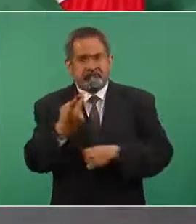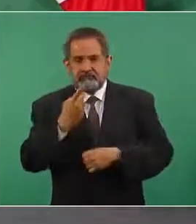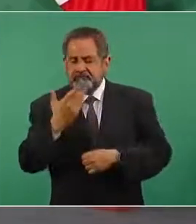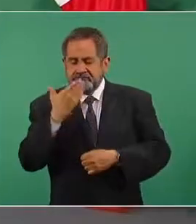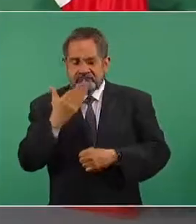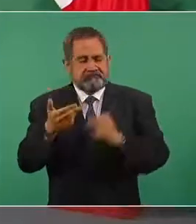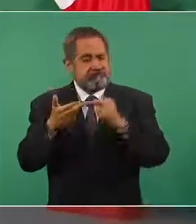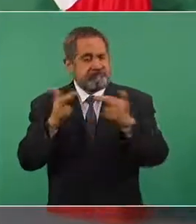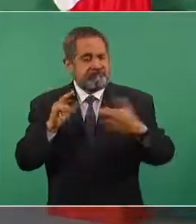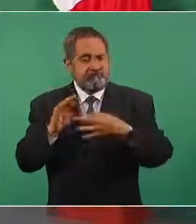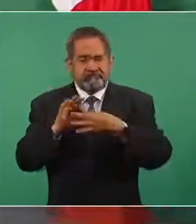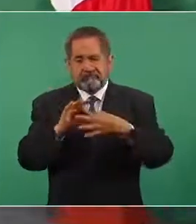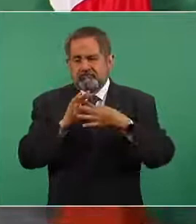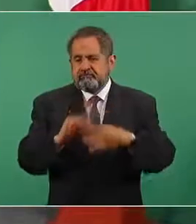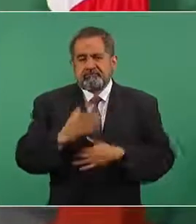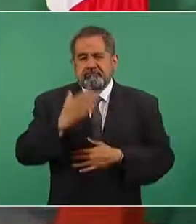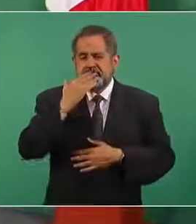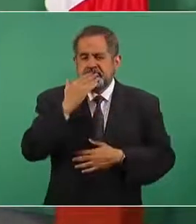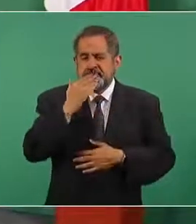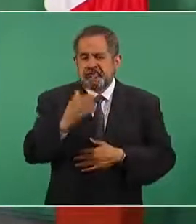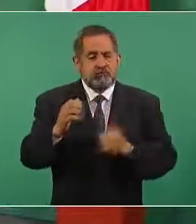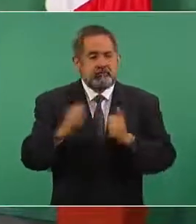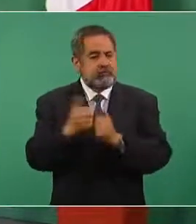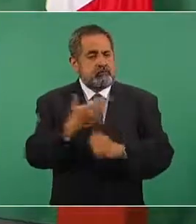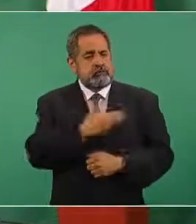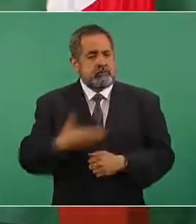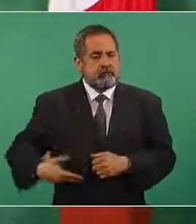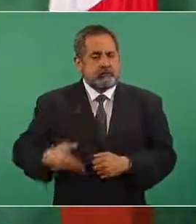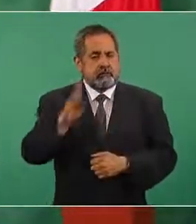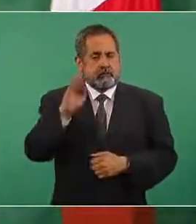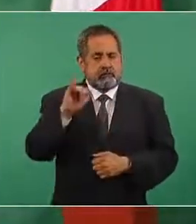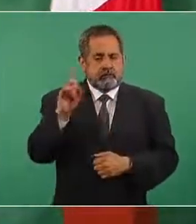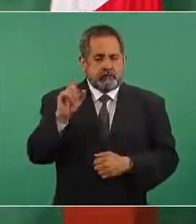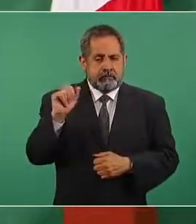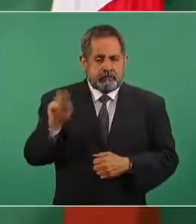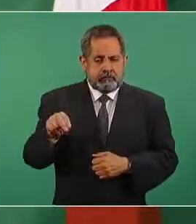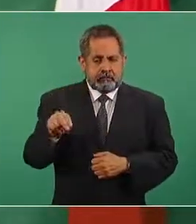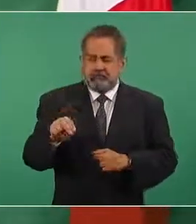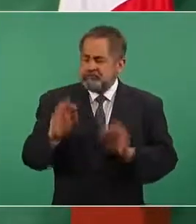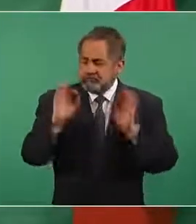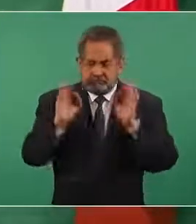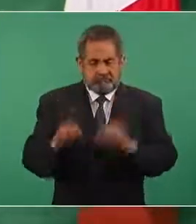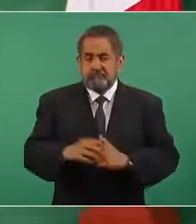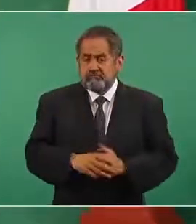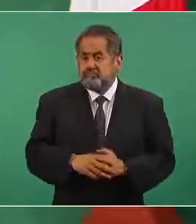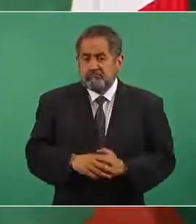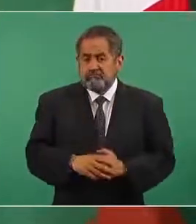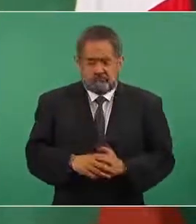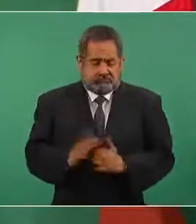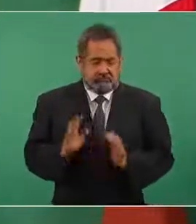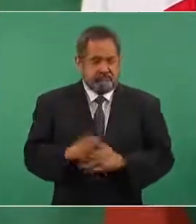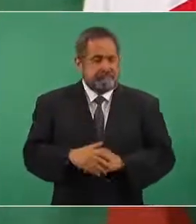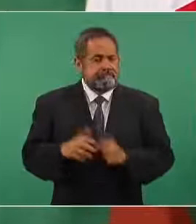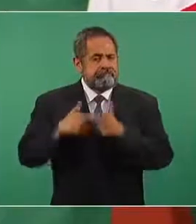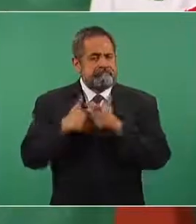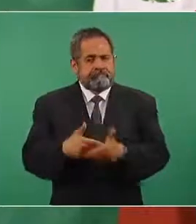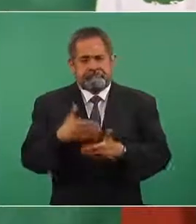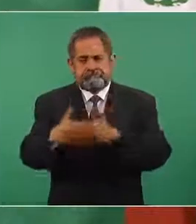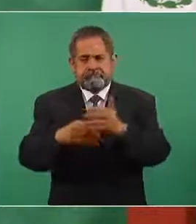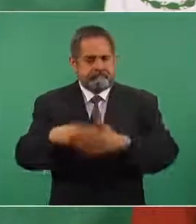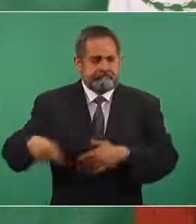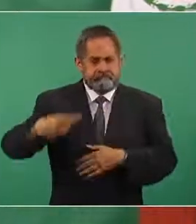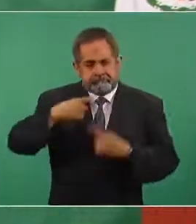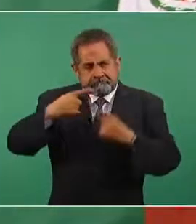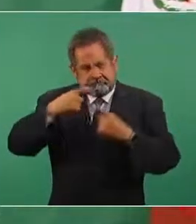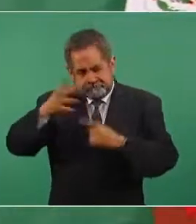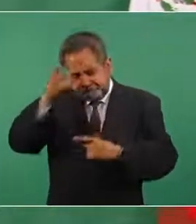son muy buenas las relaciones con el presidente Biden y vamos a llegar a